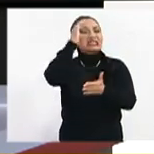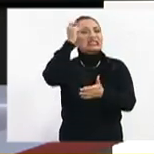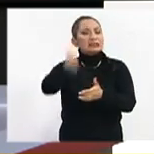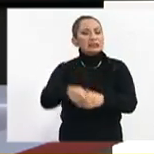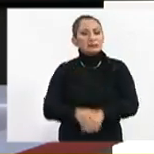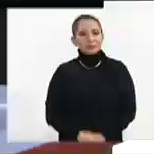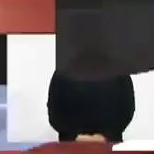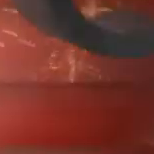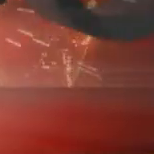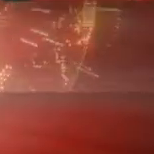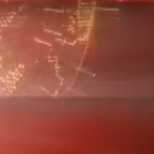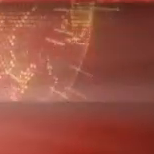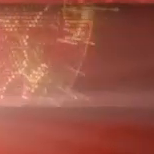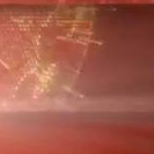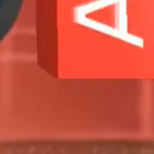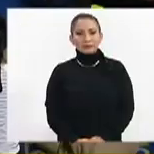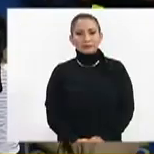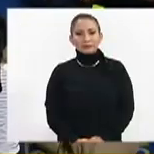conocerla.